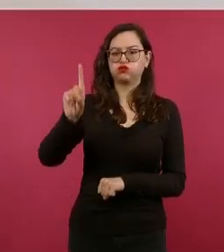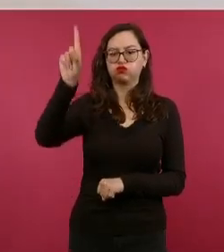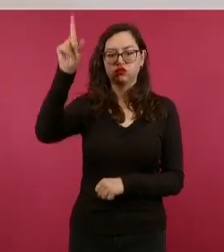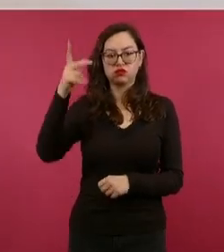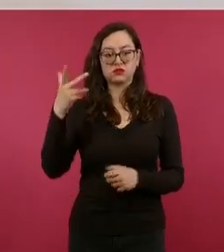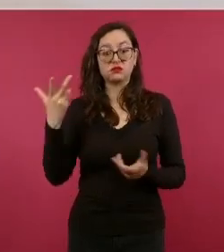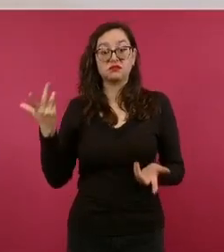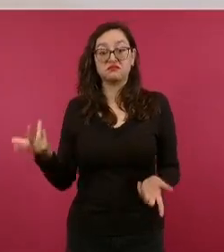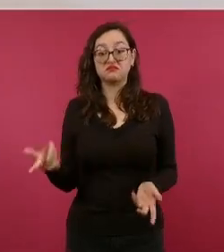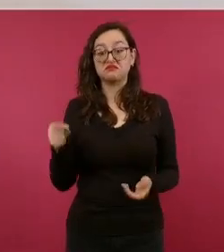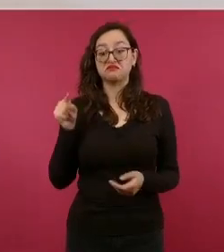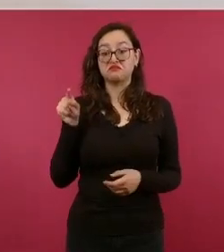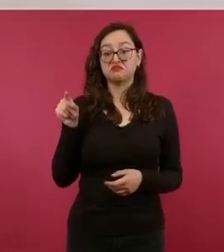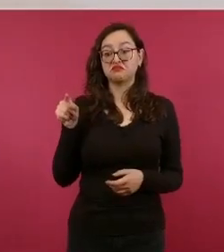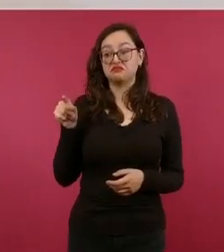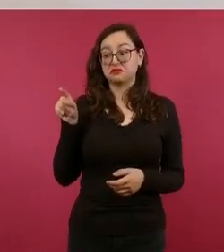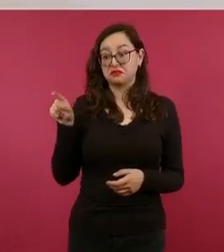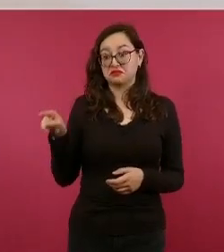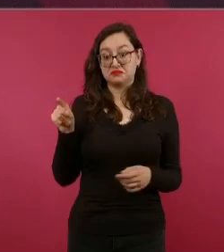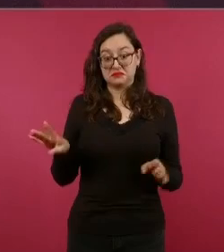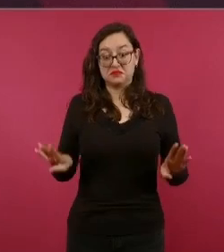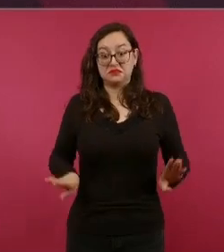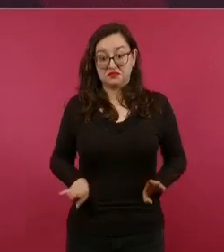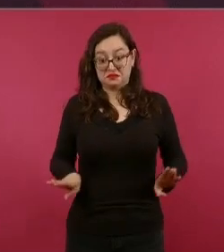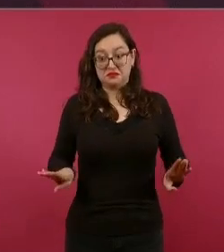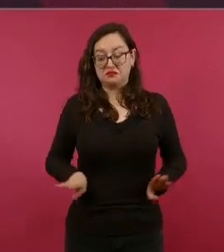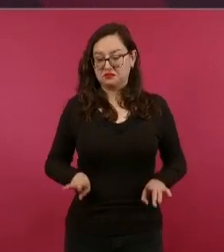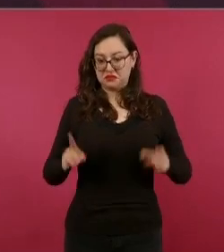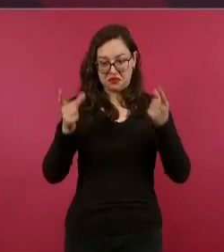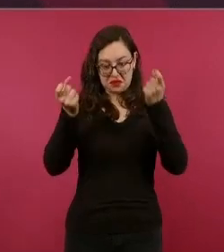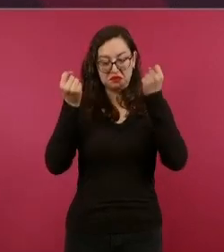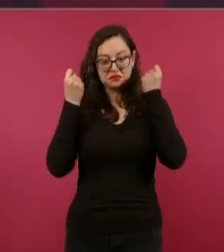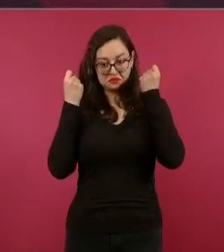entre otras cosas, porque además es muy reconocido